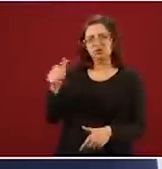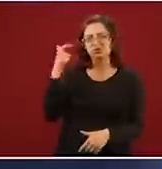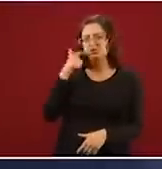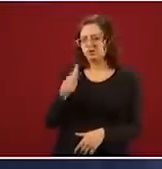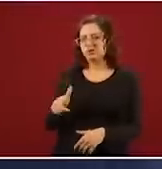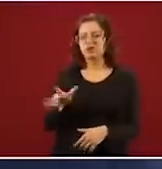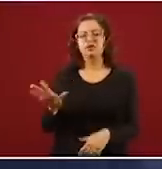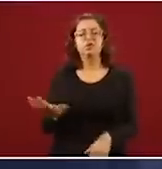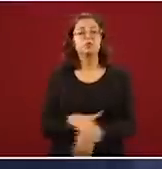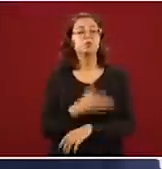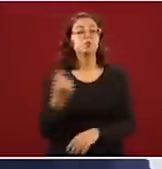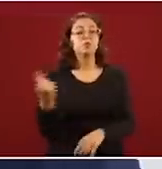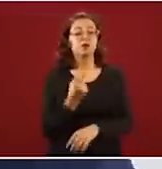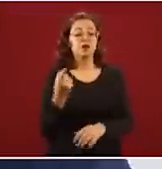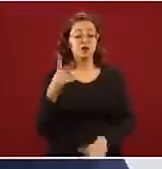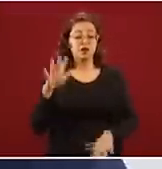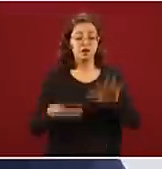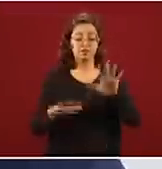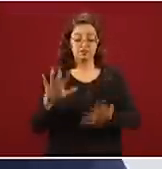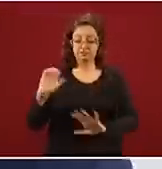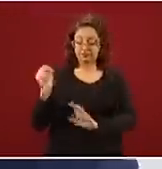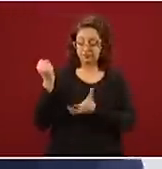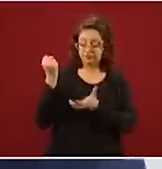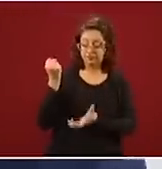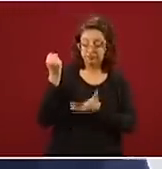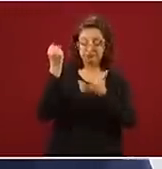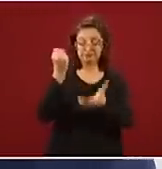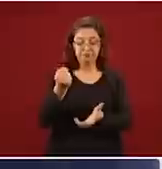A veces se transferían los fondos a los estados